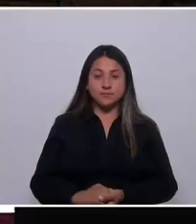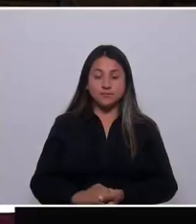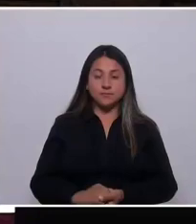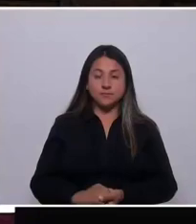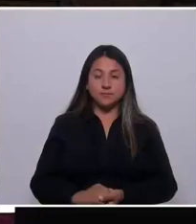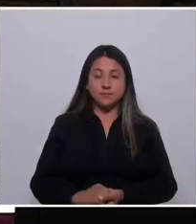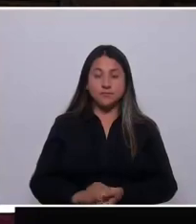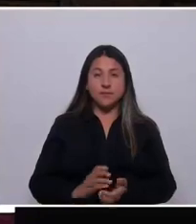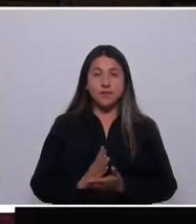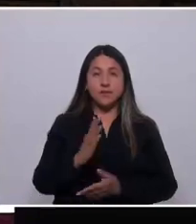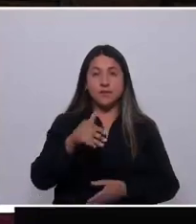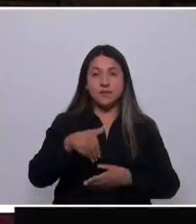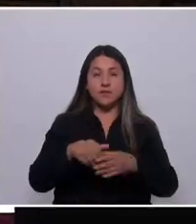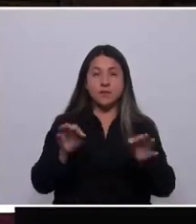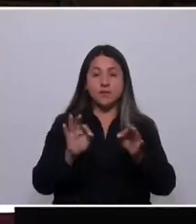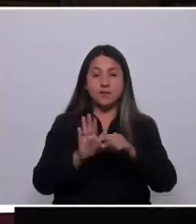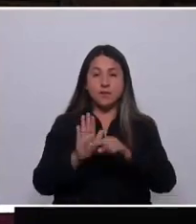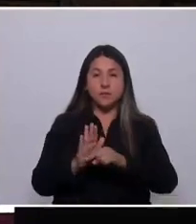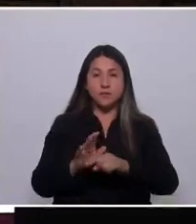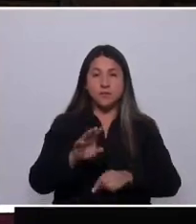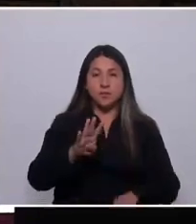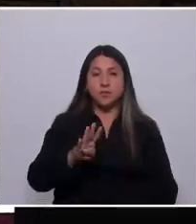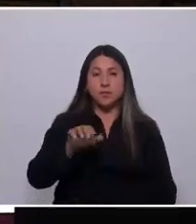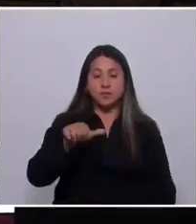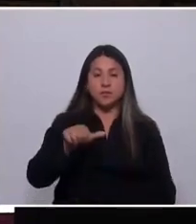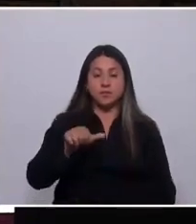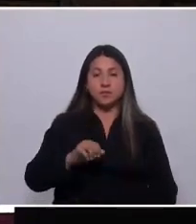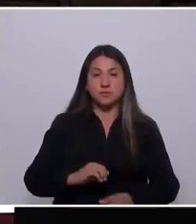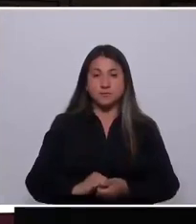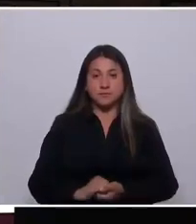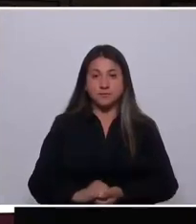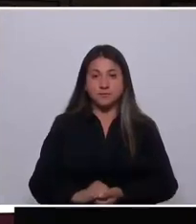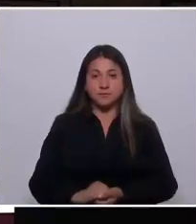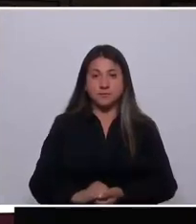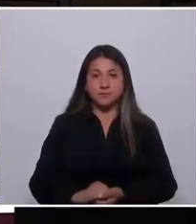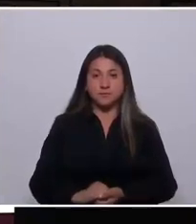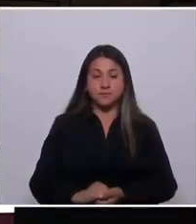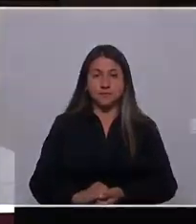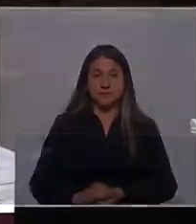Bueno, en votación la indicación número 46.